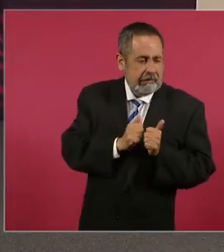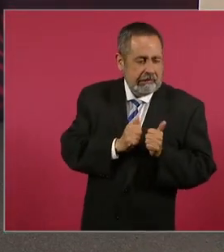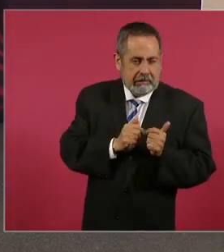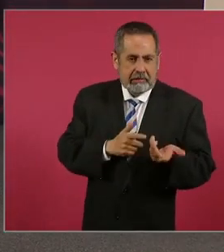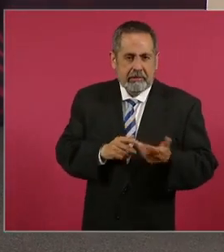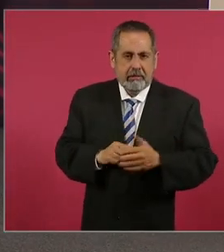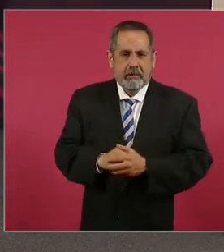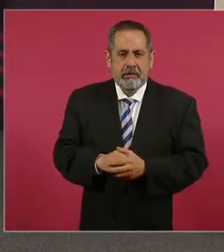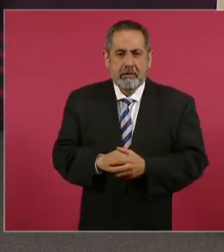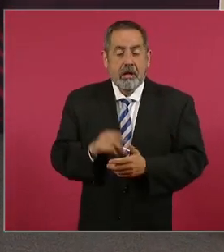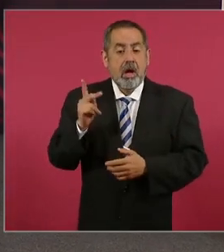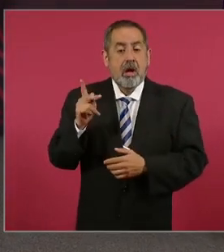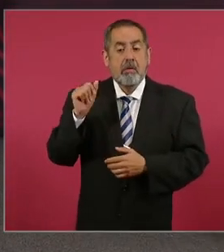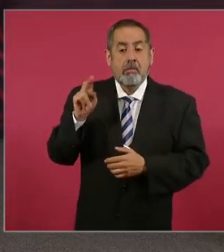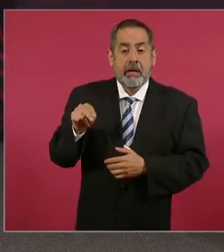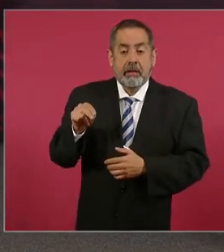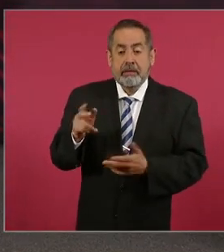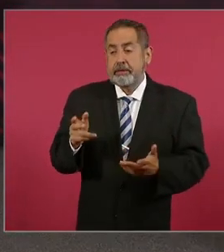va a ser el PAN.